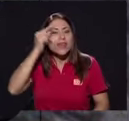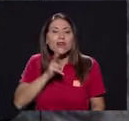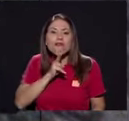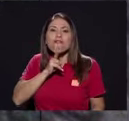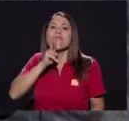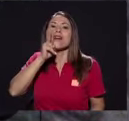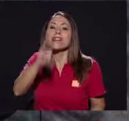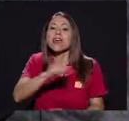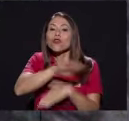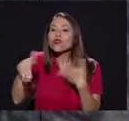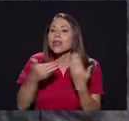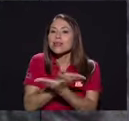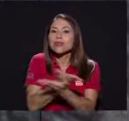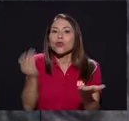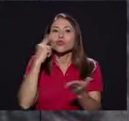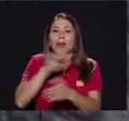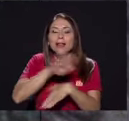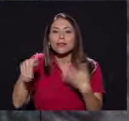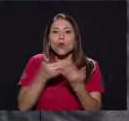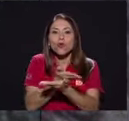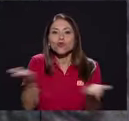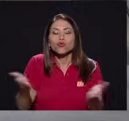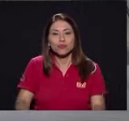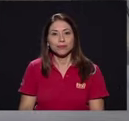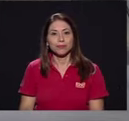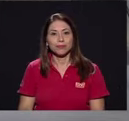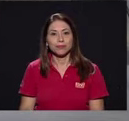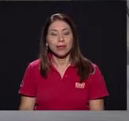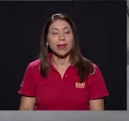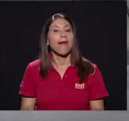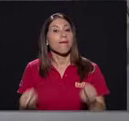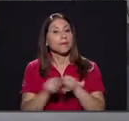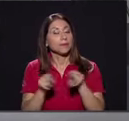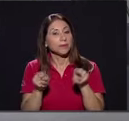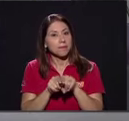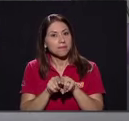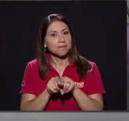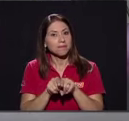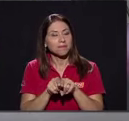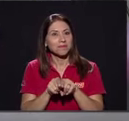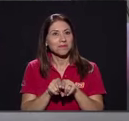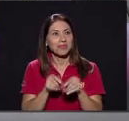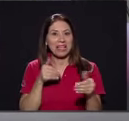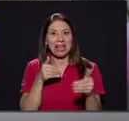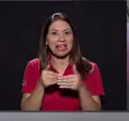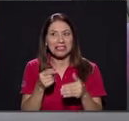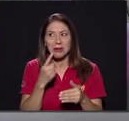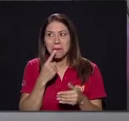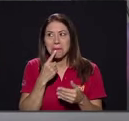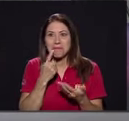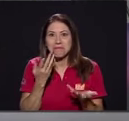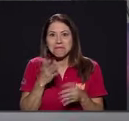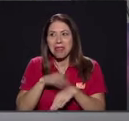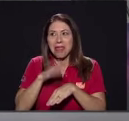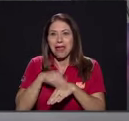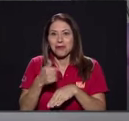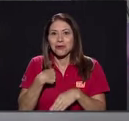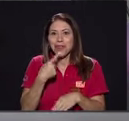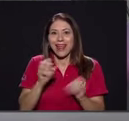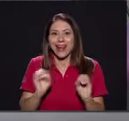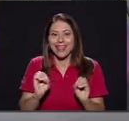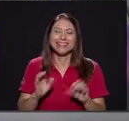verdadero de todos y para todos. Y tal vez, casi no me dejaron nada que decir, pero sí